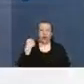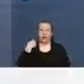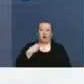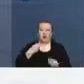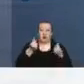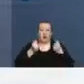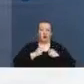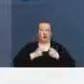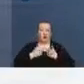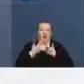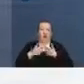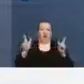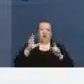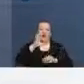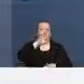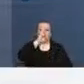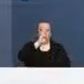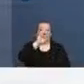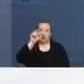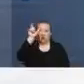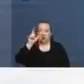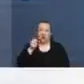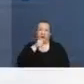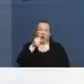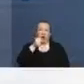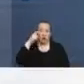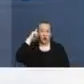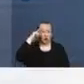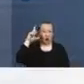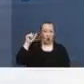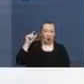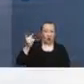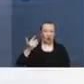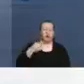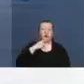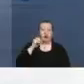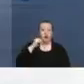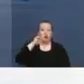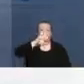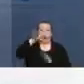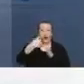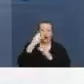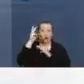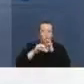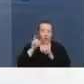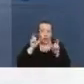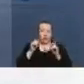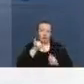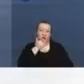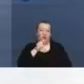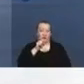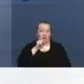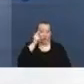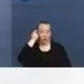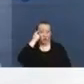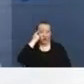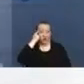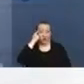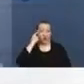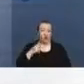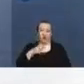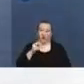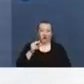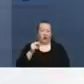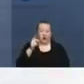entre sus 600 periodistas locos de 90 países el papel está loco tengo lo están locos y son ellos lo único acuerdo por el amor de youtube